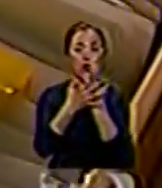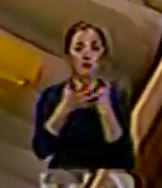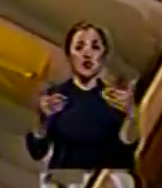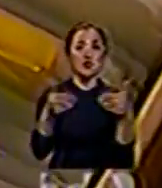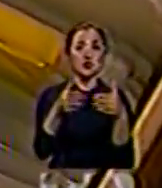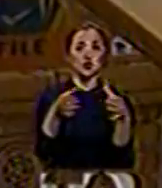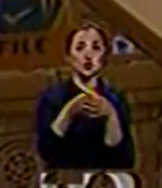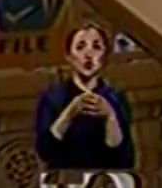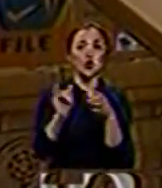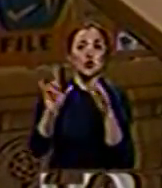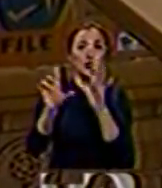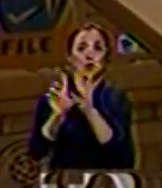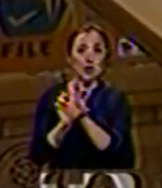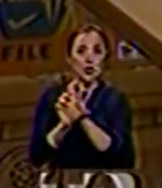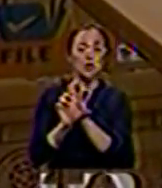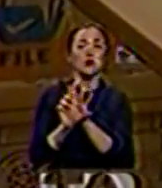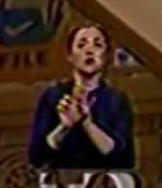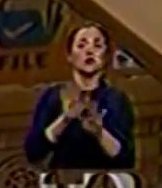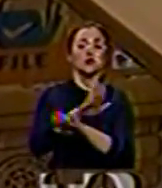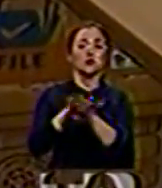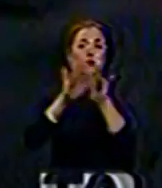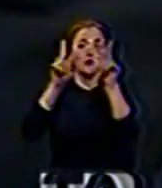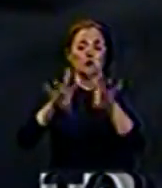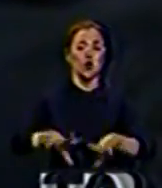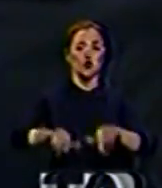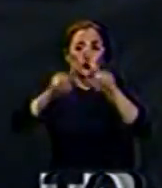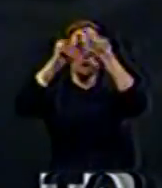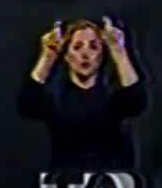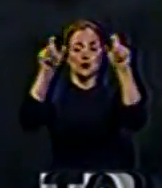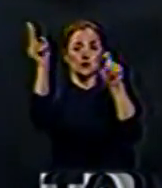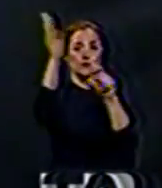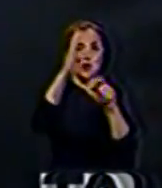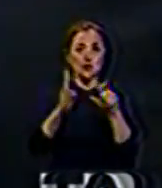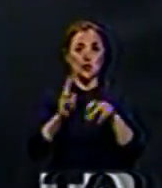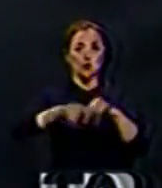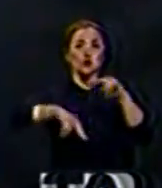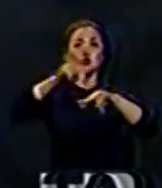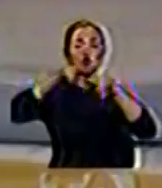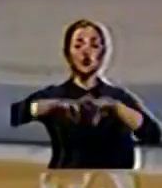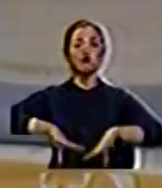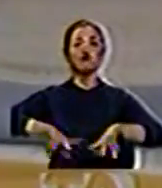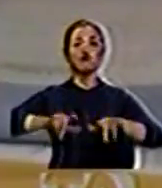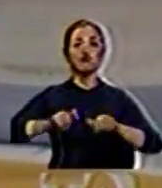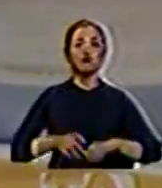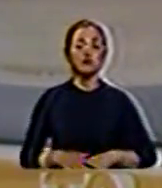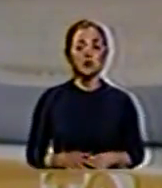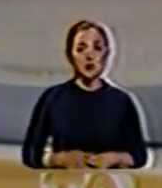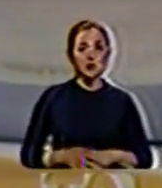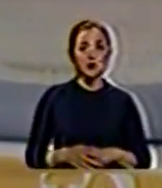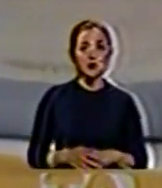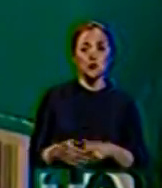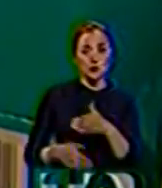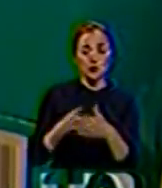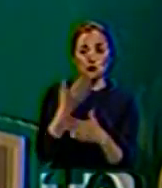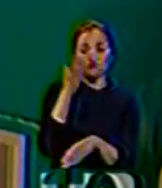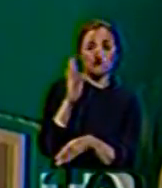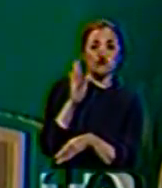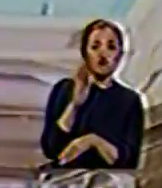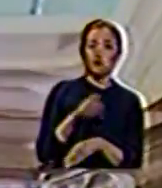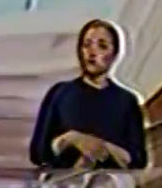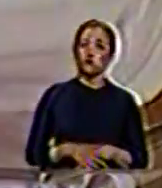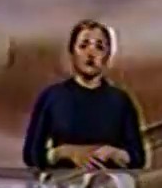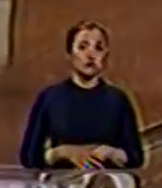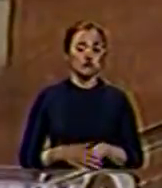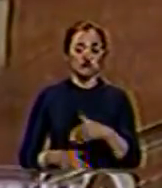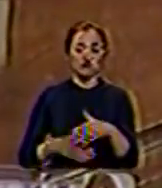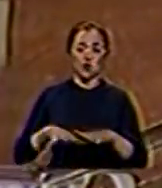de asociación ilícita en uno de los casos que rodea la trama de corrupción de Odebrecht. Y no es el único proceso que enfrenta. La misma